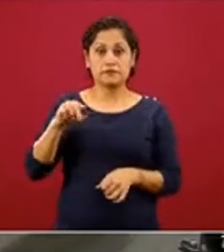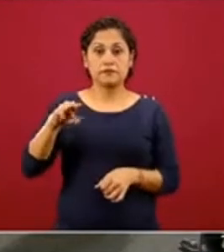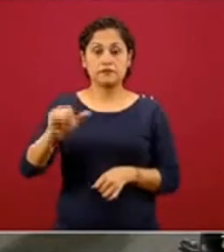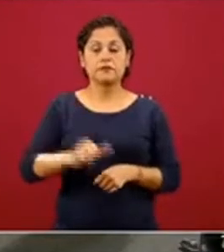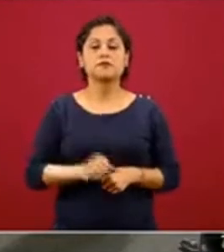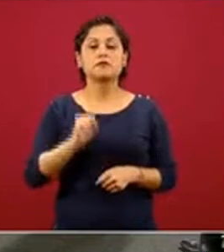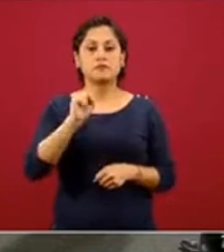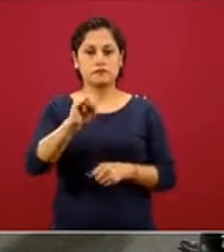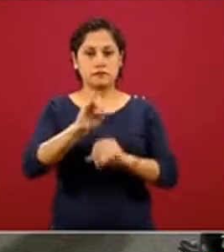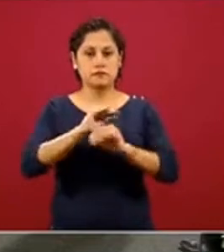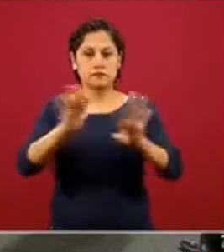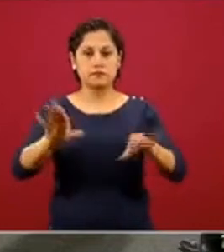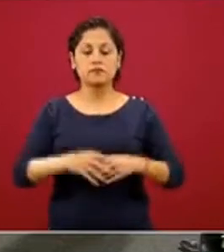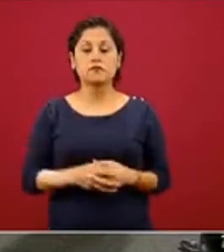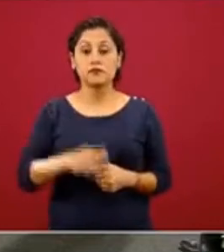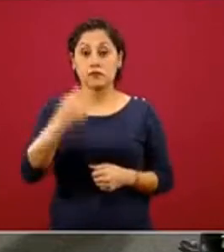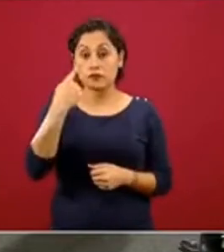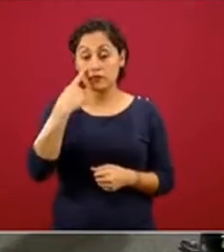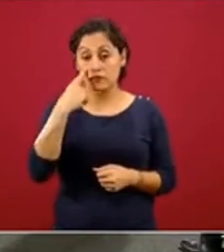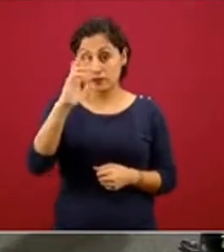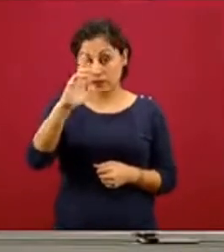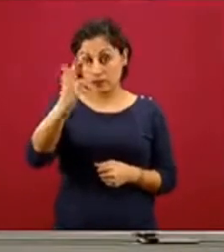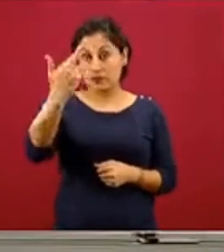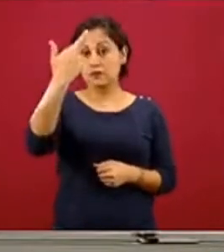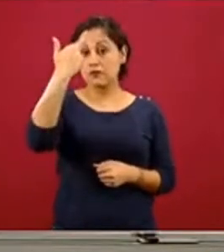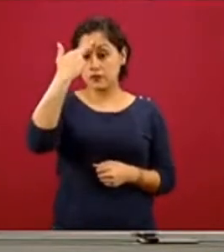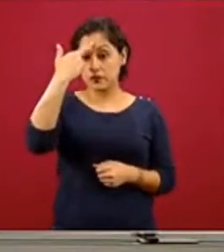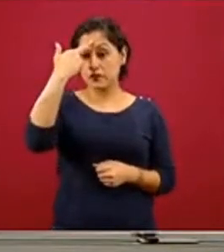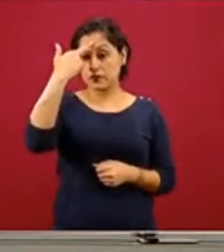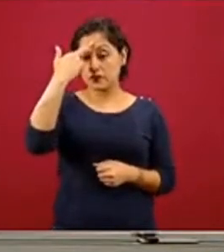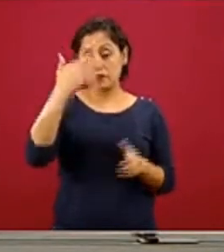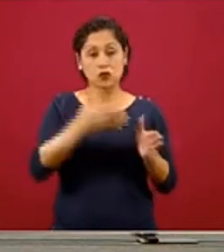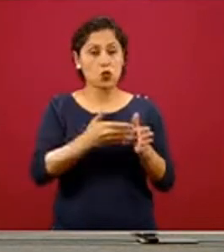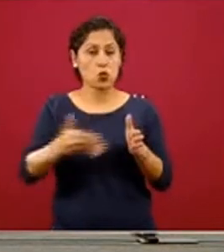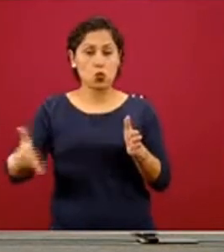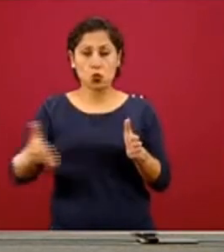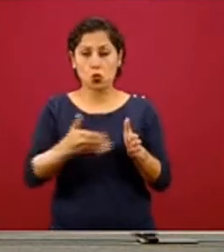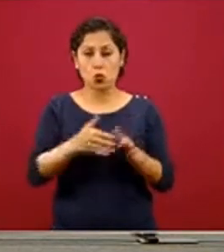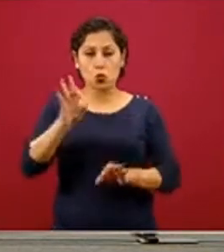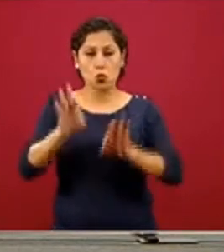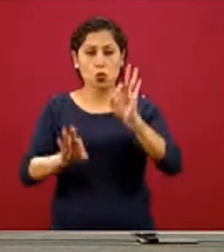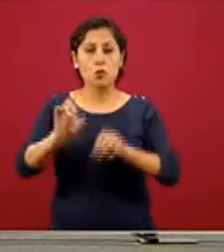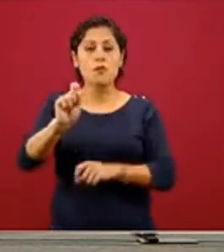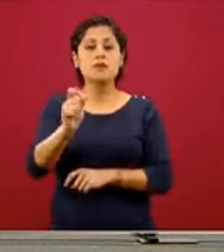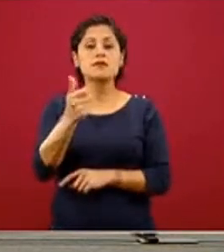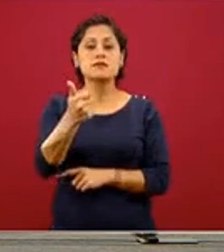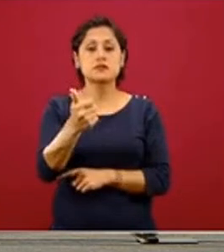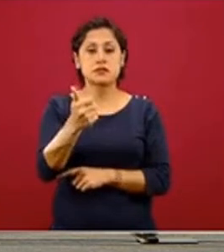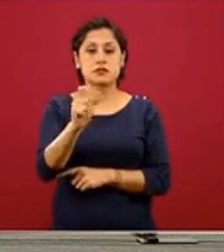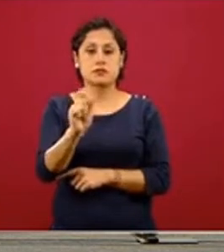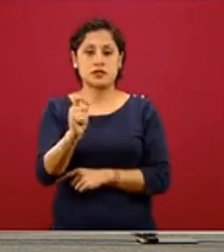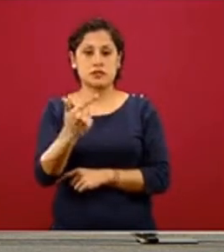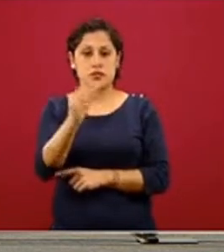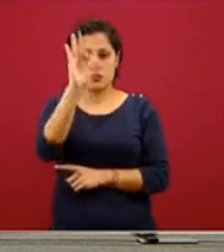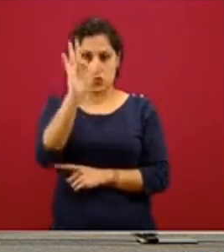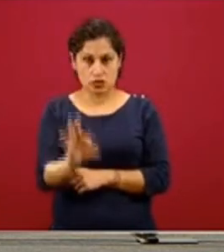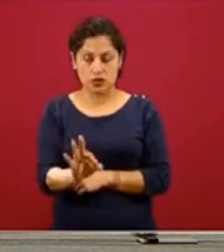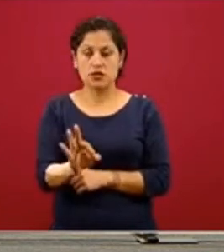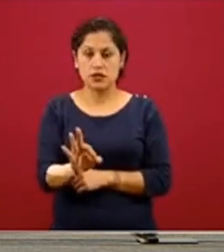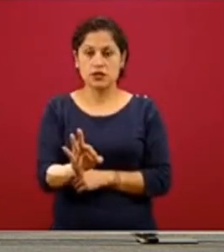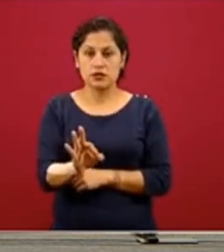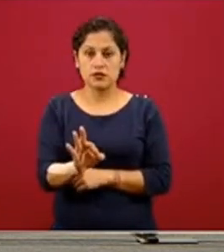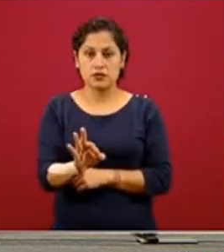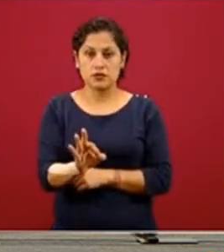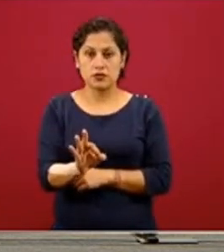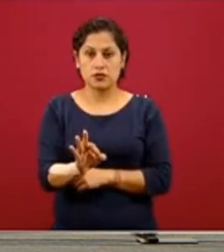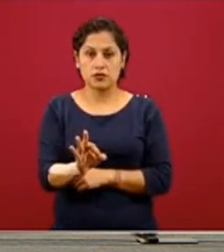sí. Recordando, hay alrededor de un 26-27% que, como comentaba, no